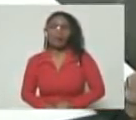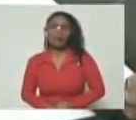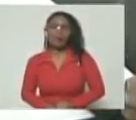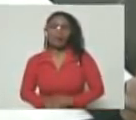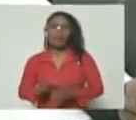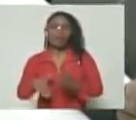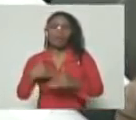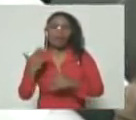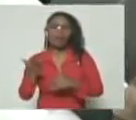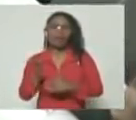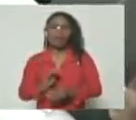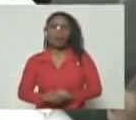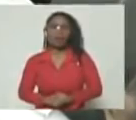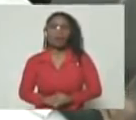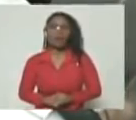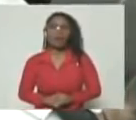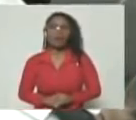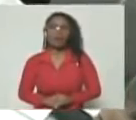Luego